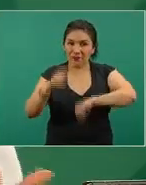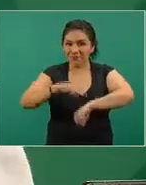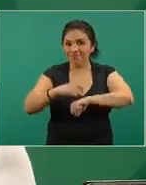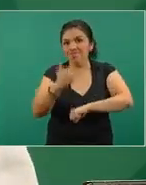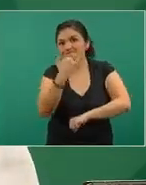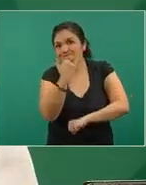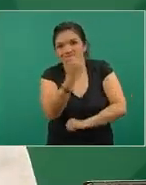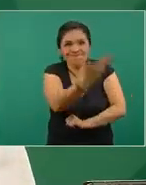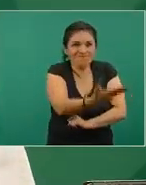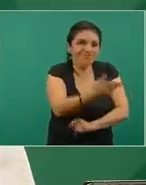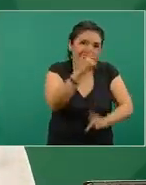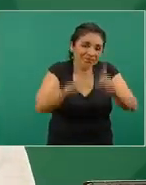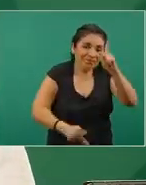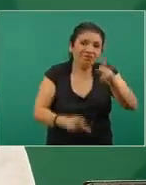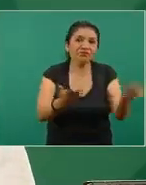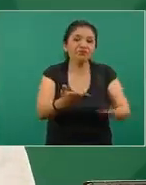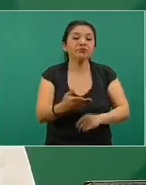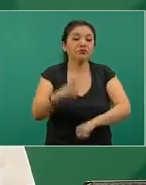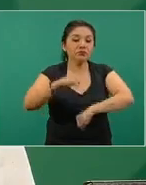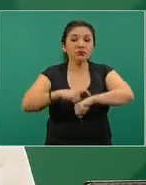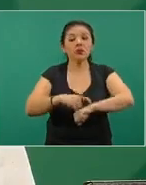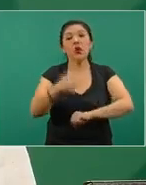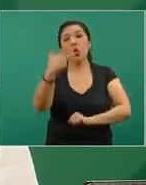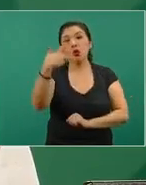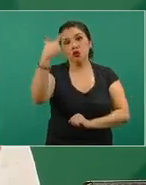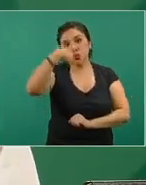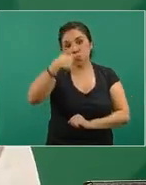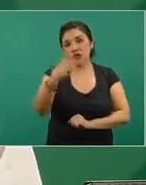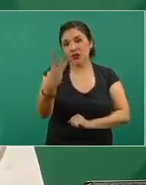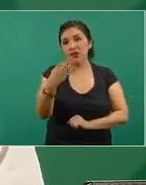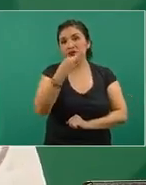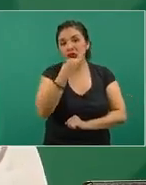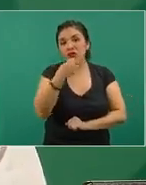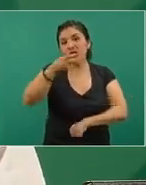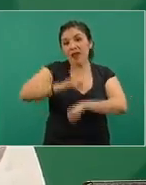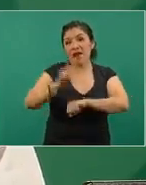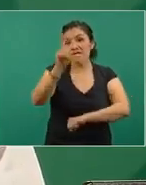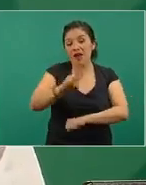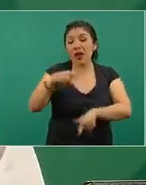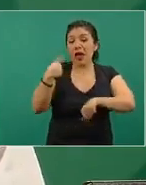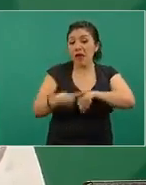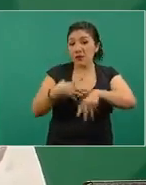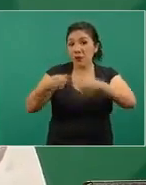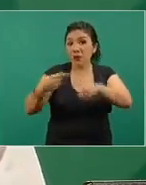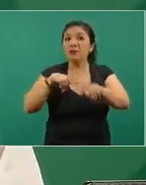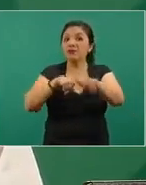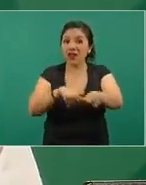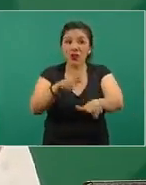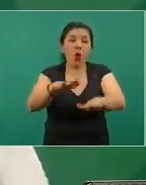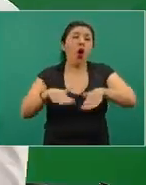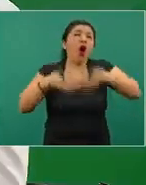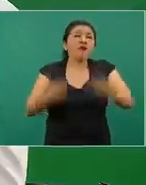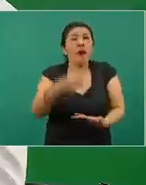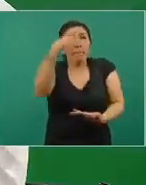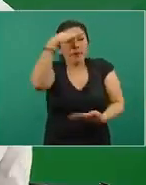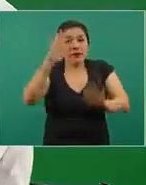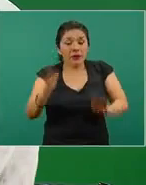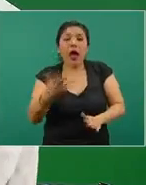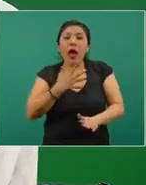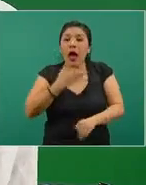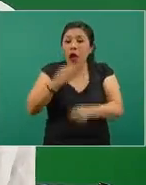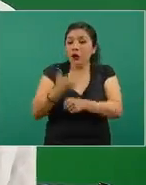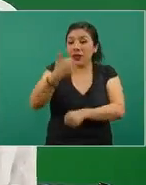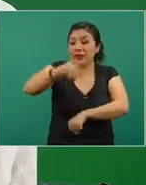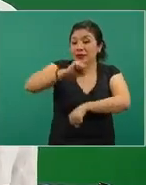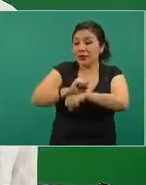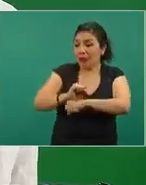dio tiempo de darle la palabra a usted. 20:03, es viernes, continúa la epidemia, no nos confiemos, la epidemia lleva 6 semanas a